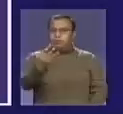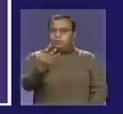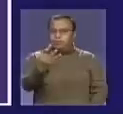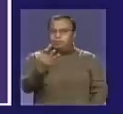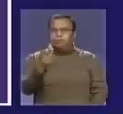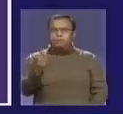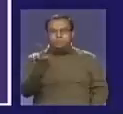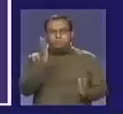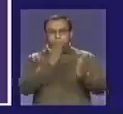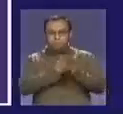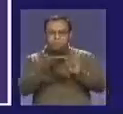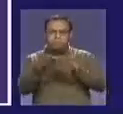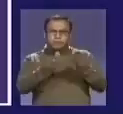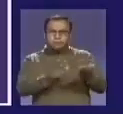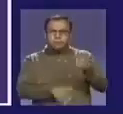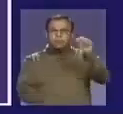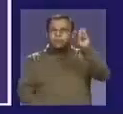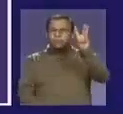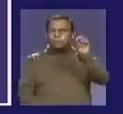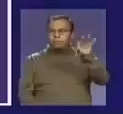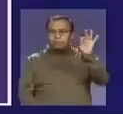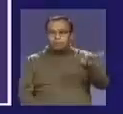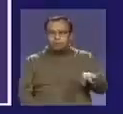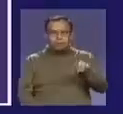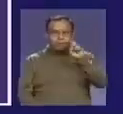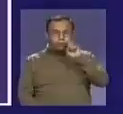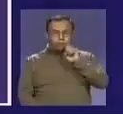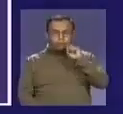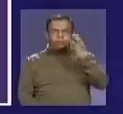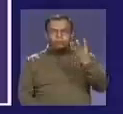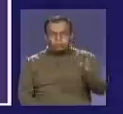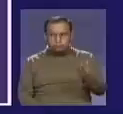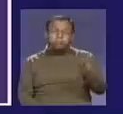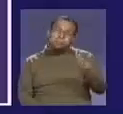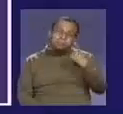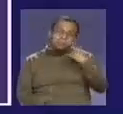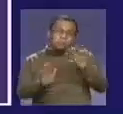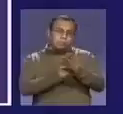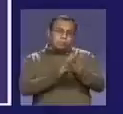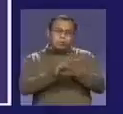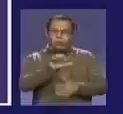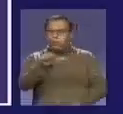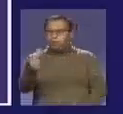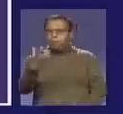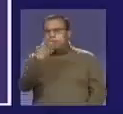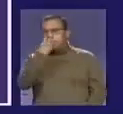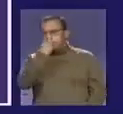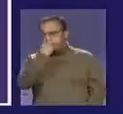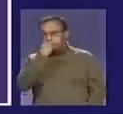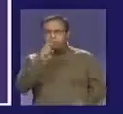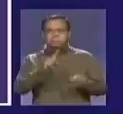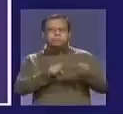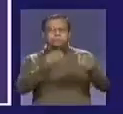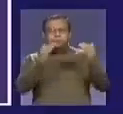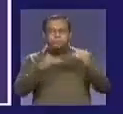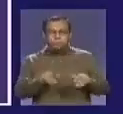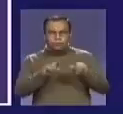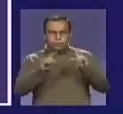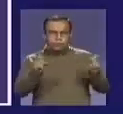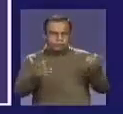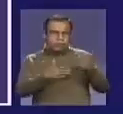Amenazas, 13%. Homicidios, 3%. Delitos sexuales, 3, los que se cuentan, porque no todos se cuentan. Actos terroristas,